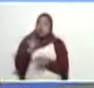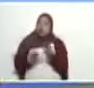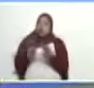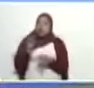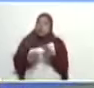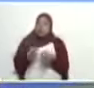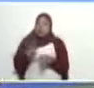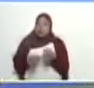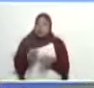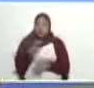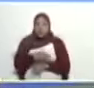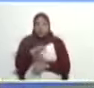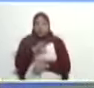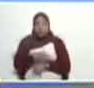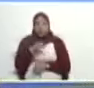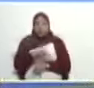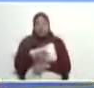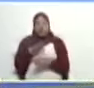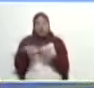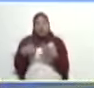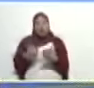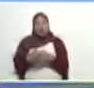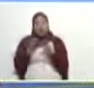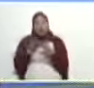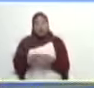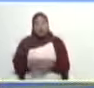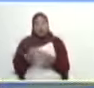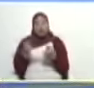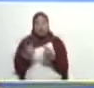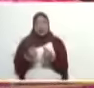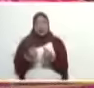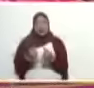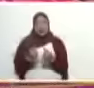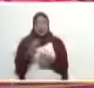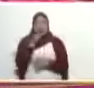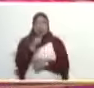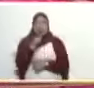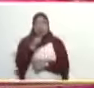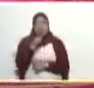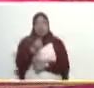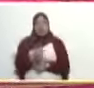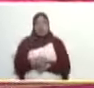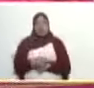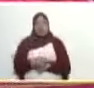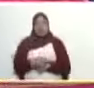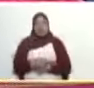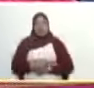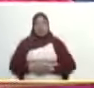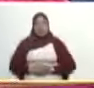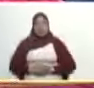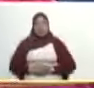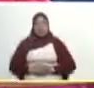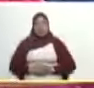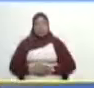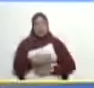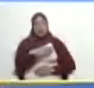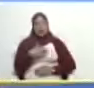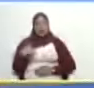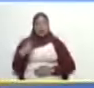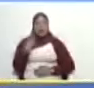social. Distribuir entre todos y entre todas la riqueza. Y allí, bueno, primero que nada, querida madre